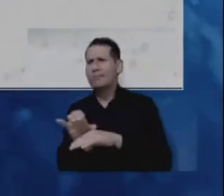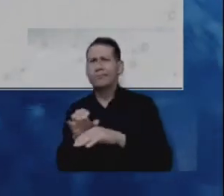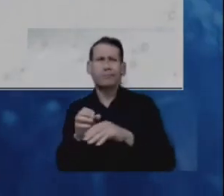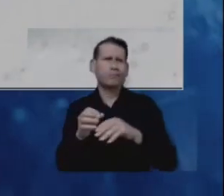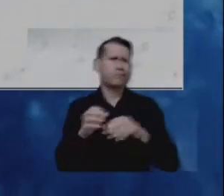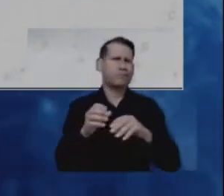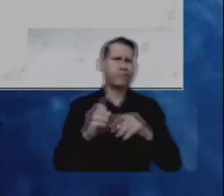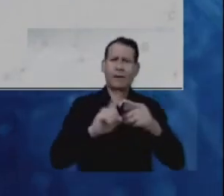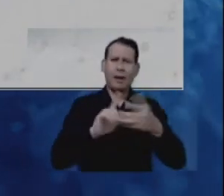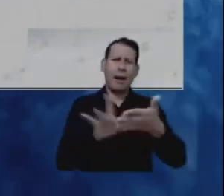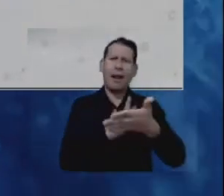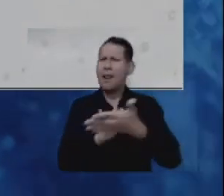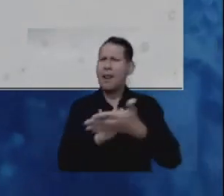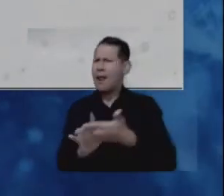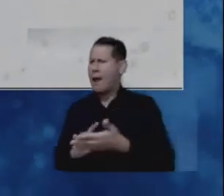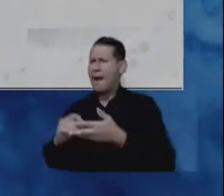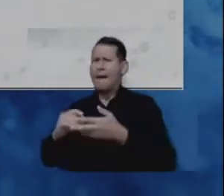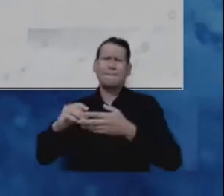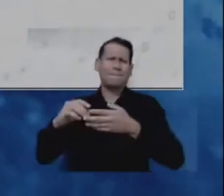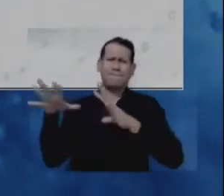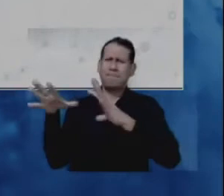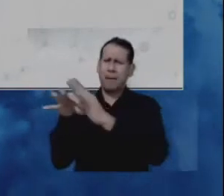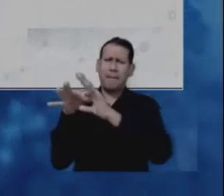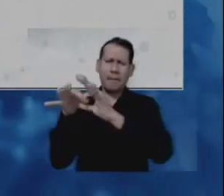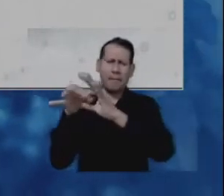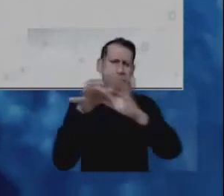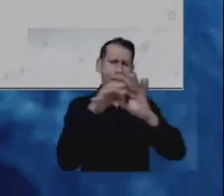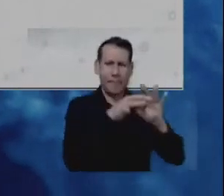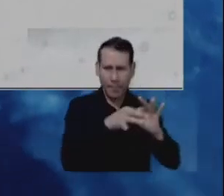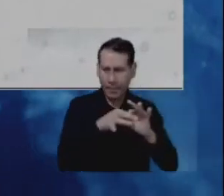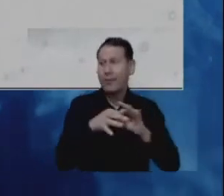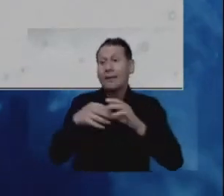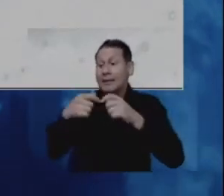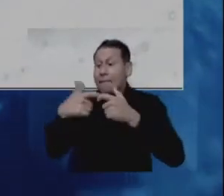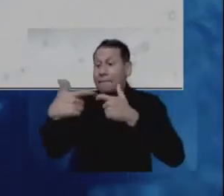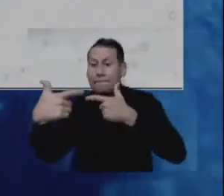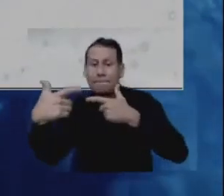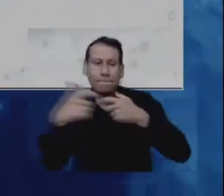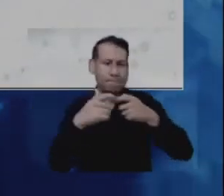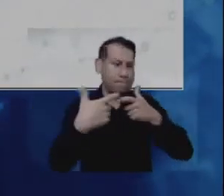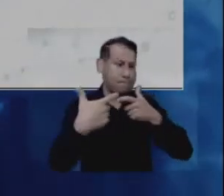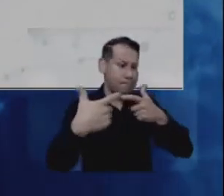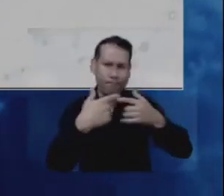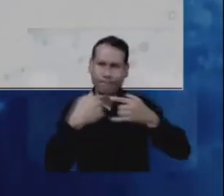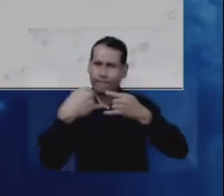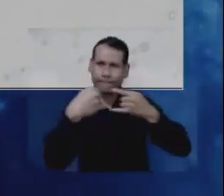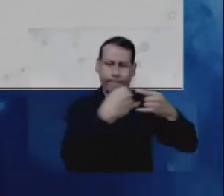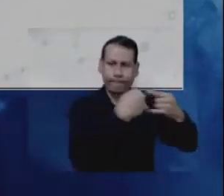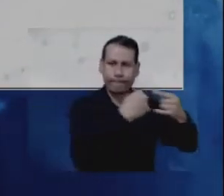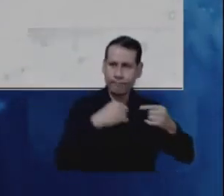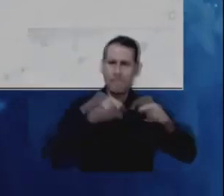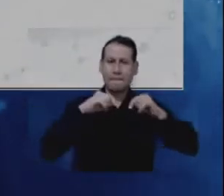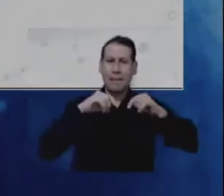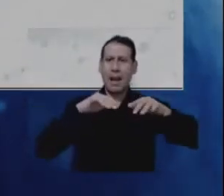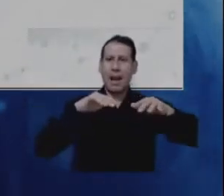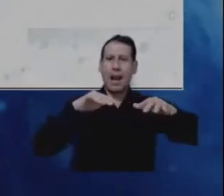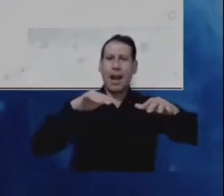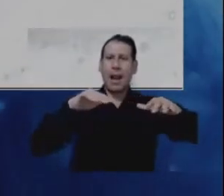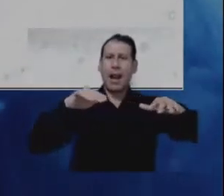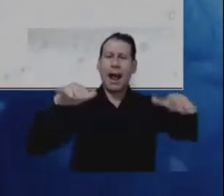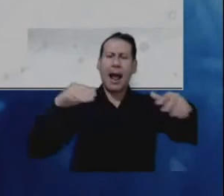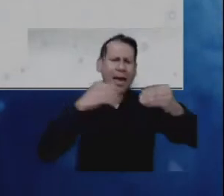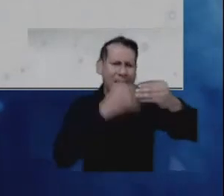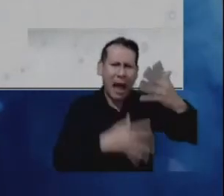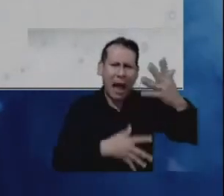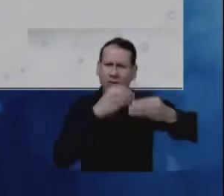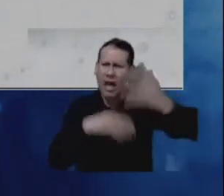espectro, porque volvemos al mismo punto. Espectro es movilidad, es abarcar grandes territorios, es incluso hacer transporte de datos. Entonces,